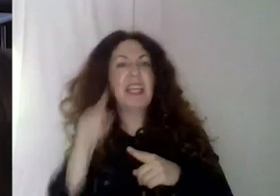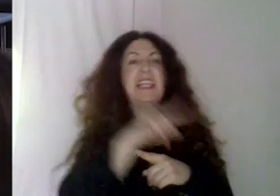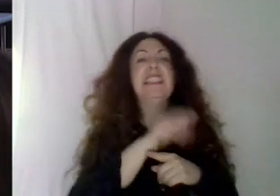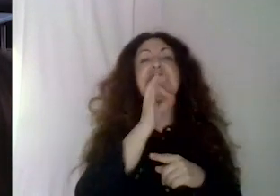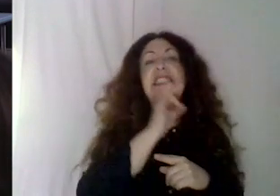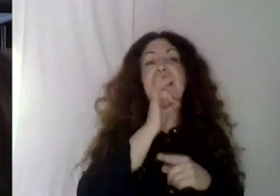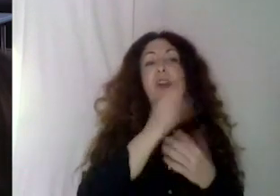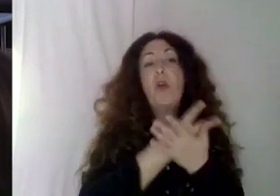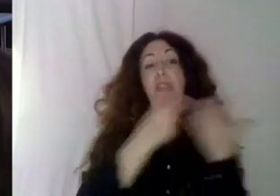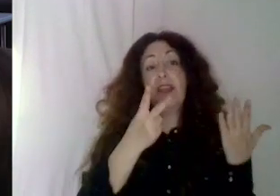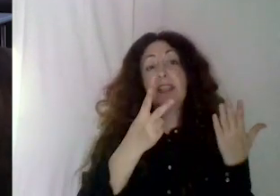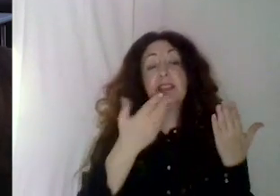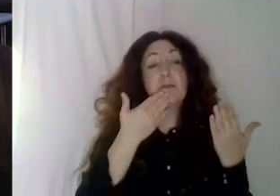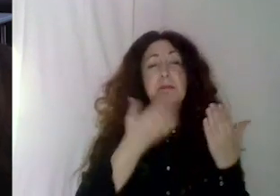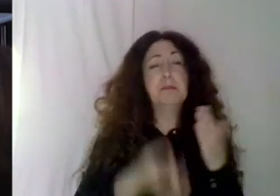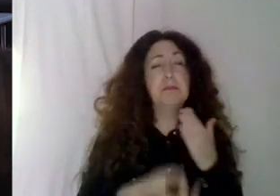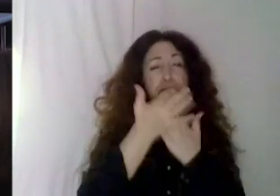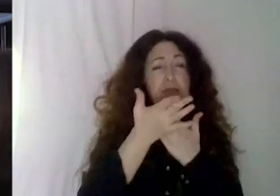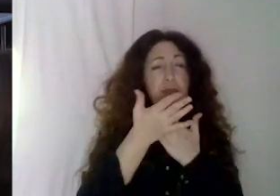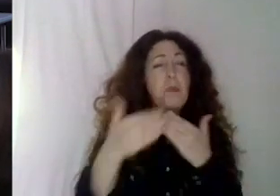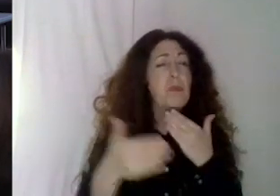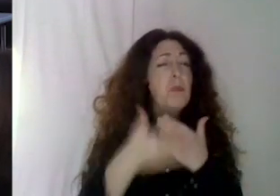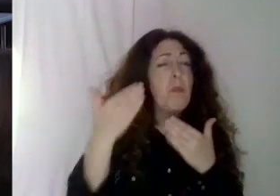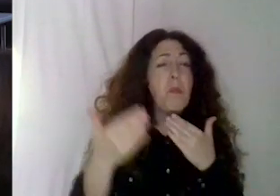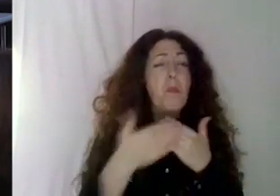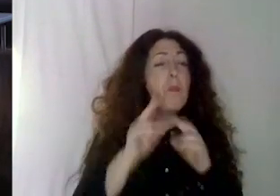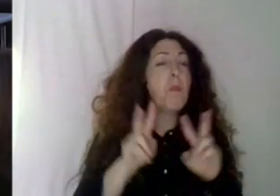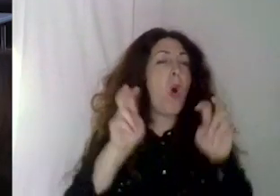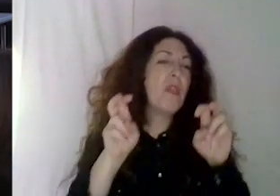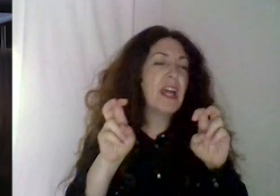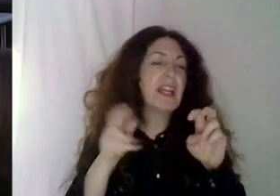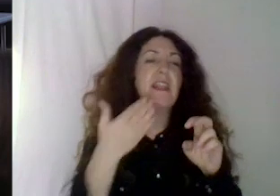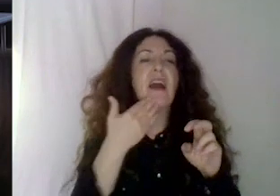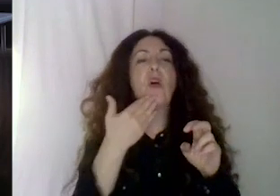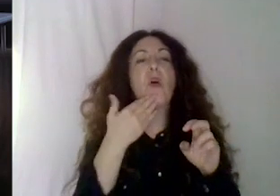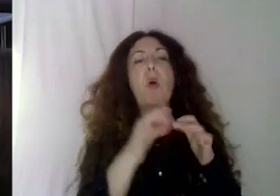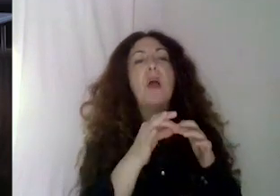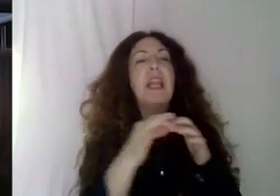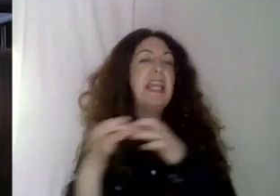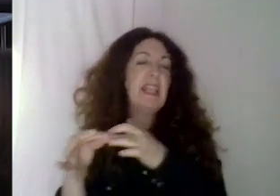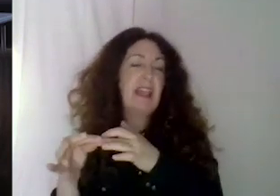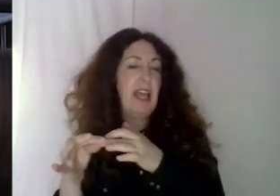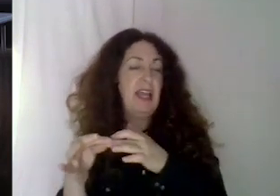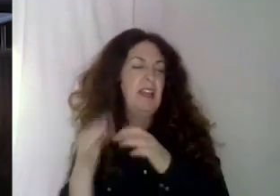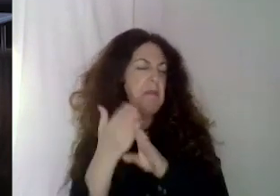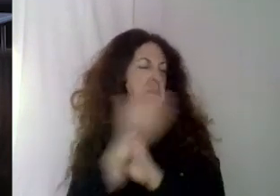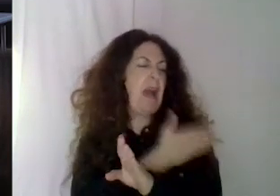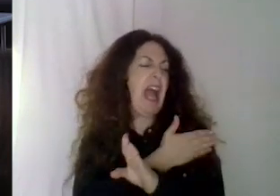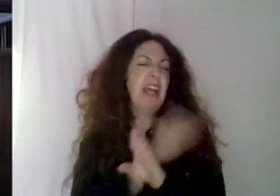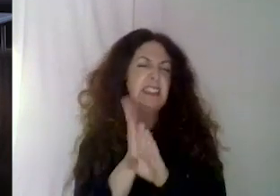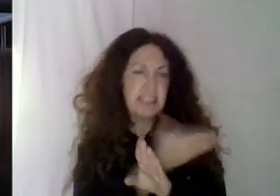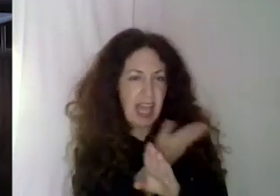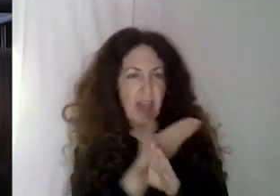la eclosión de la gran modernidad que elide el pasado, elide el humanismo y elide los principios del